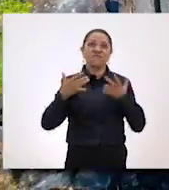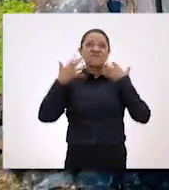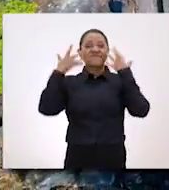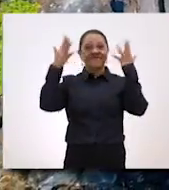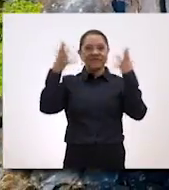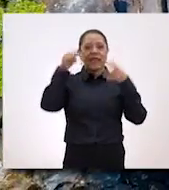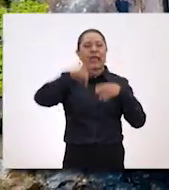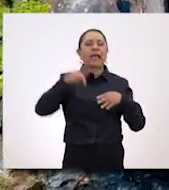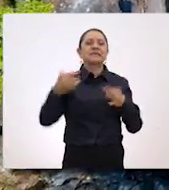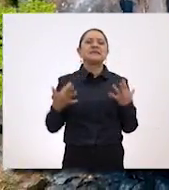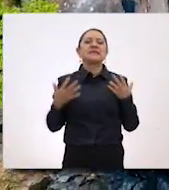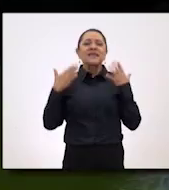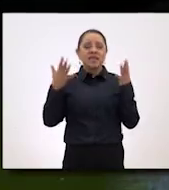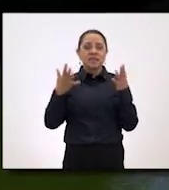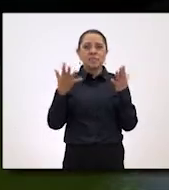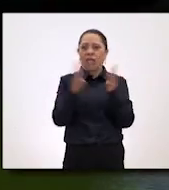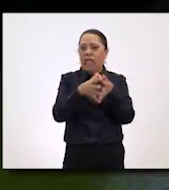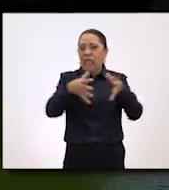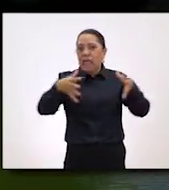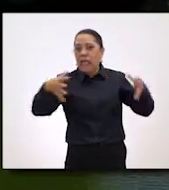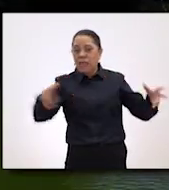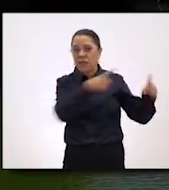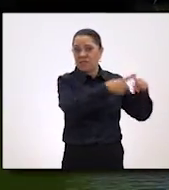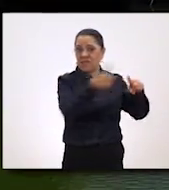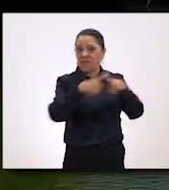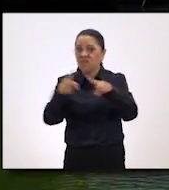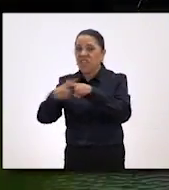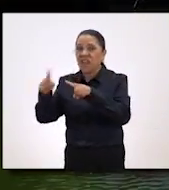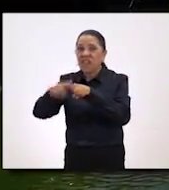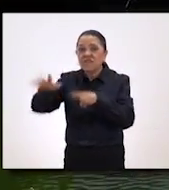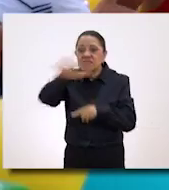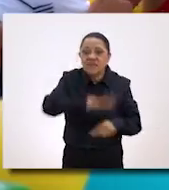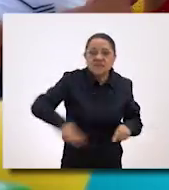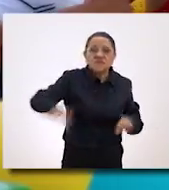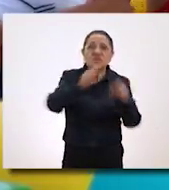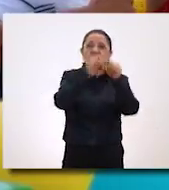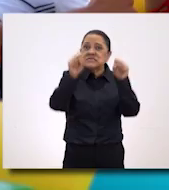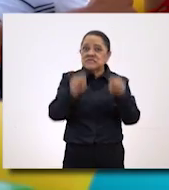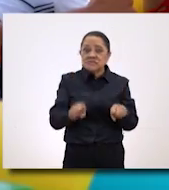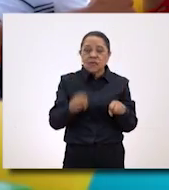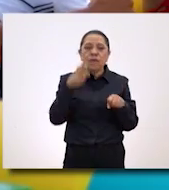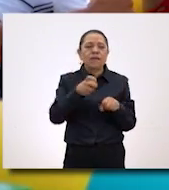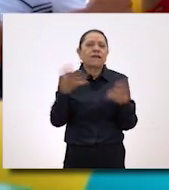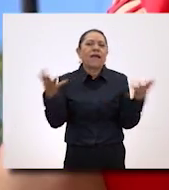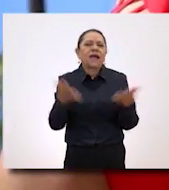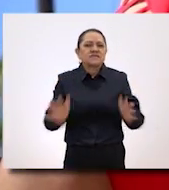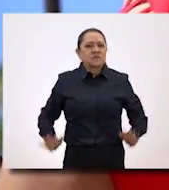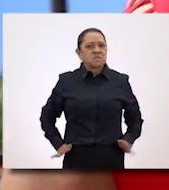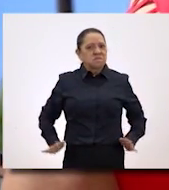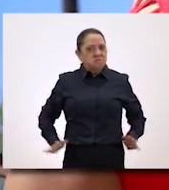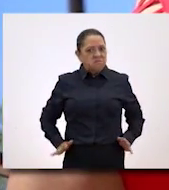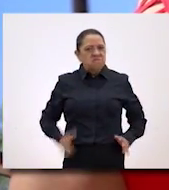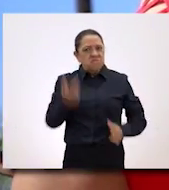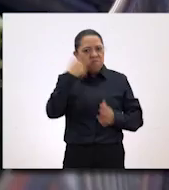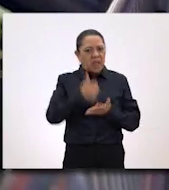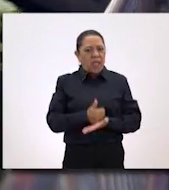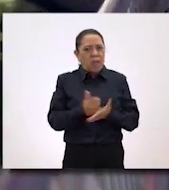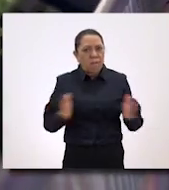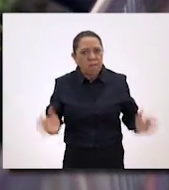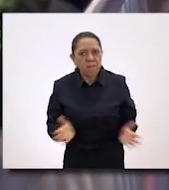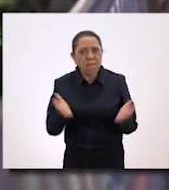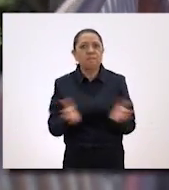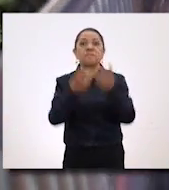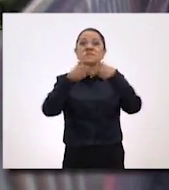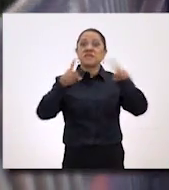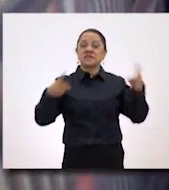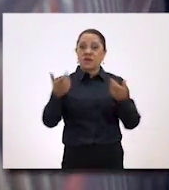excepcional han dado lugar a la formación de una amplia diversidad de ecosistemas y además han propiciado condiciones favorables para